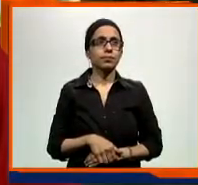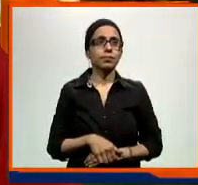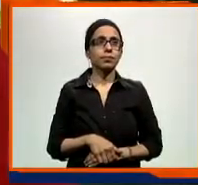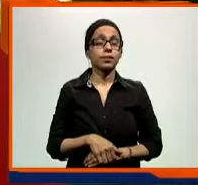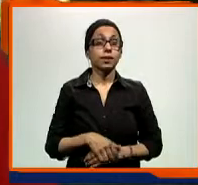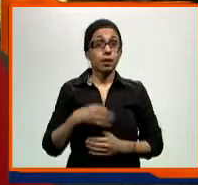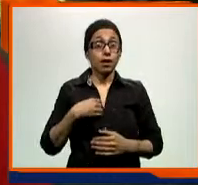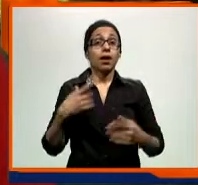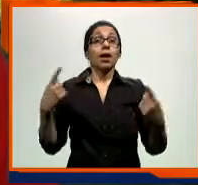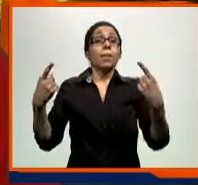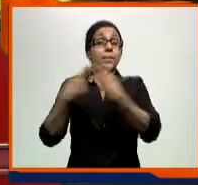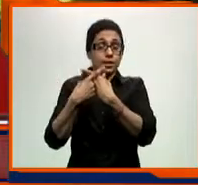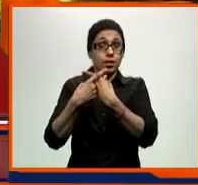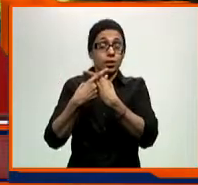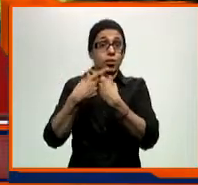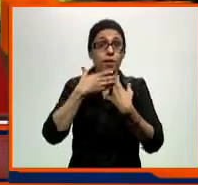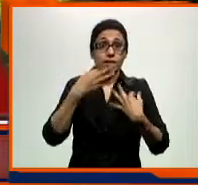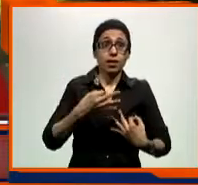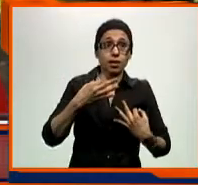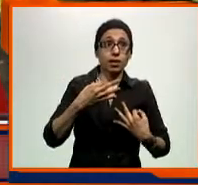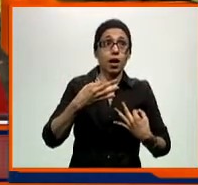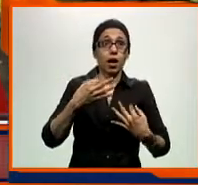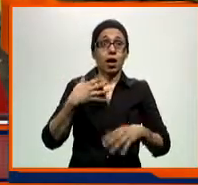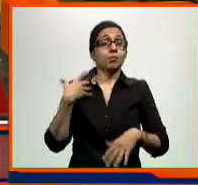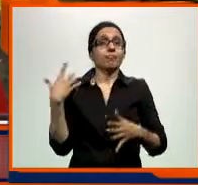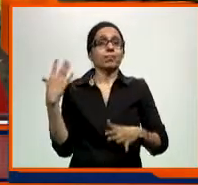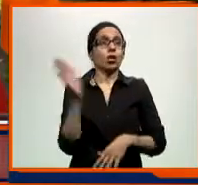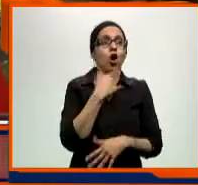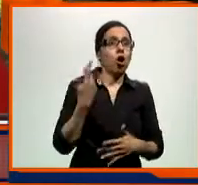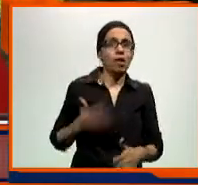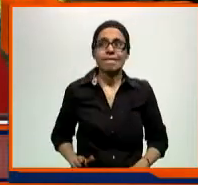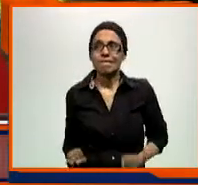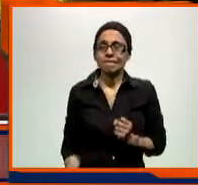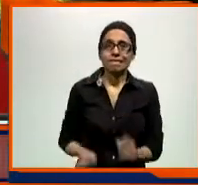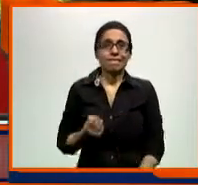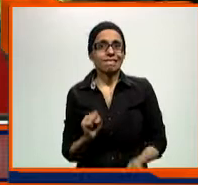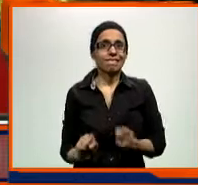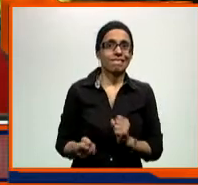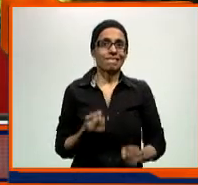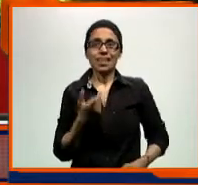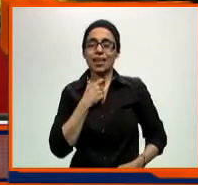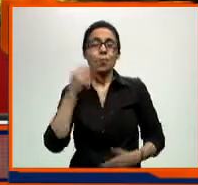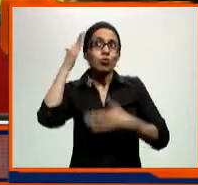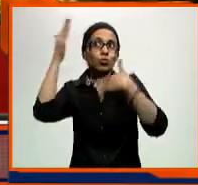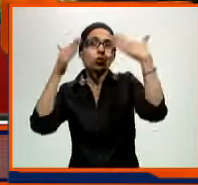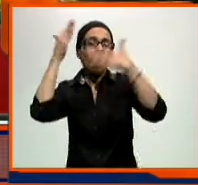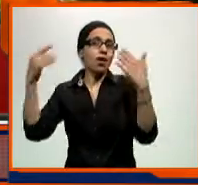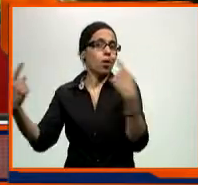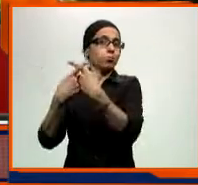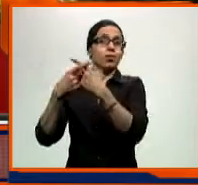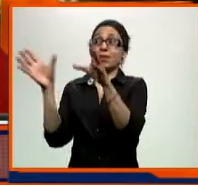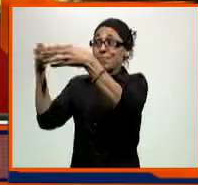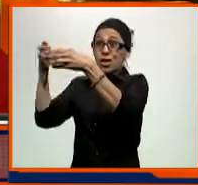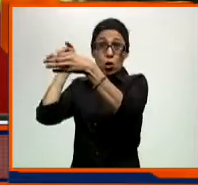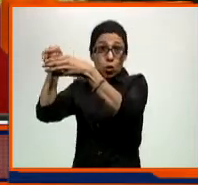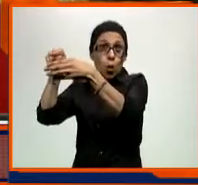El partido realmente es el partido que todos estamos esperando, que todos soñamos. Es el mejor equipo